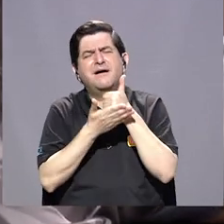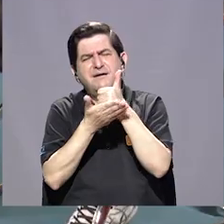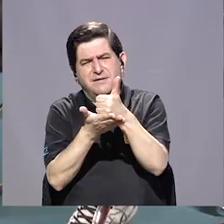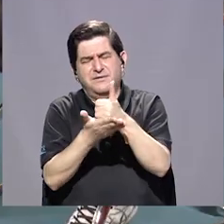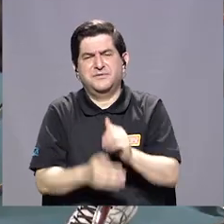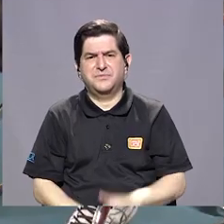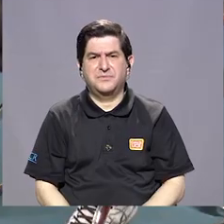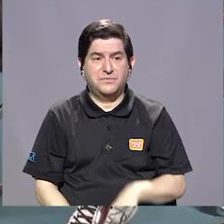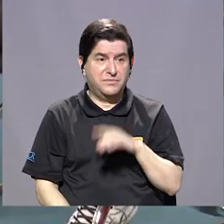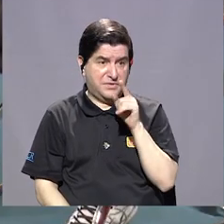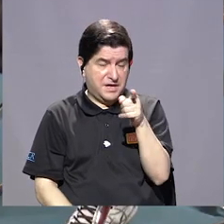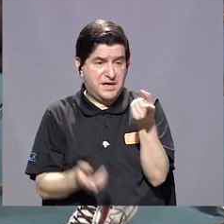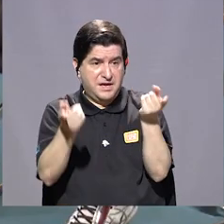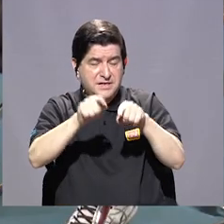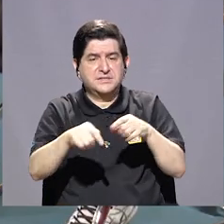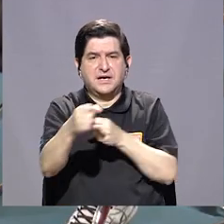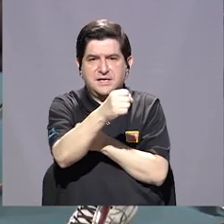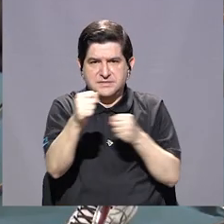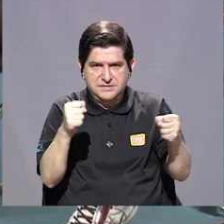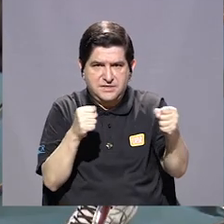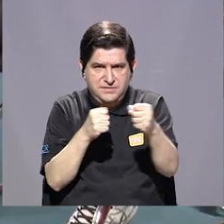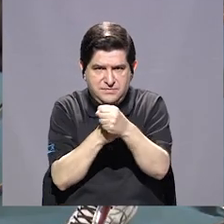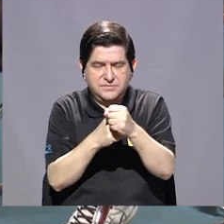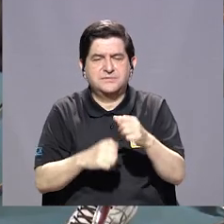en su salón.